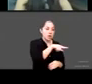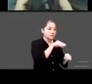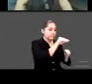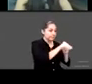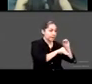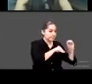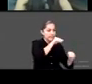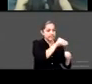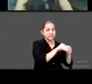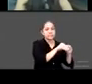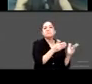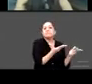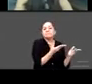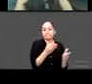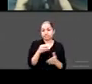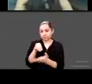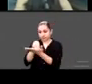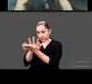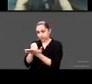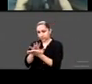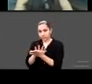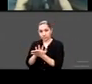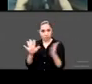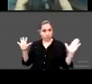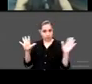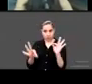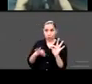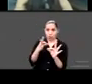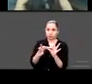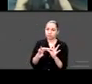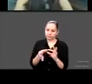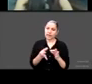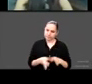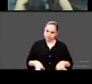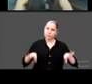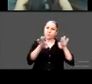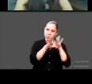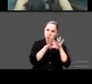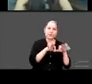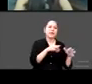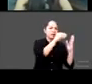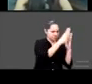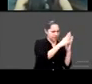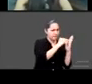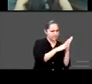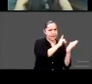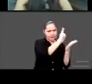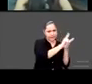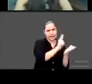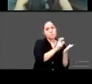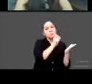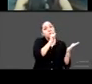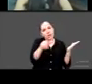el paradigma haciendo una gran movilización social en el que todos nos podamos sumar y a la vez